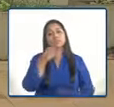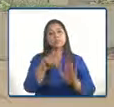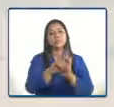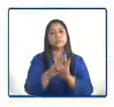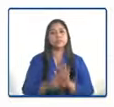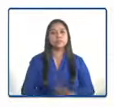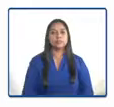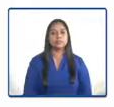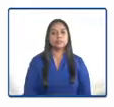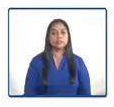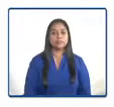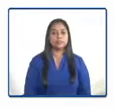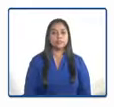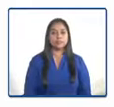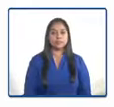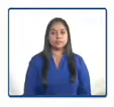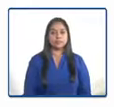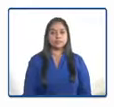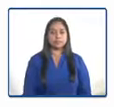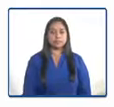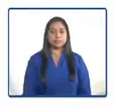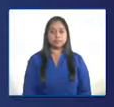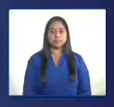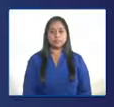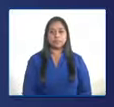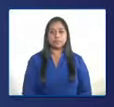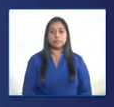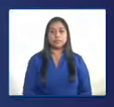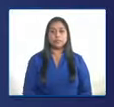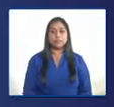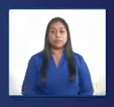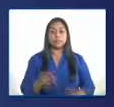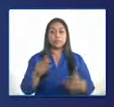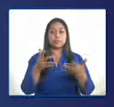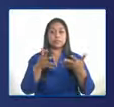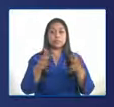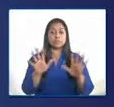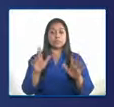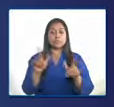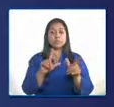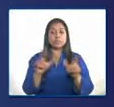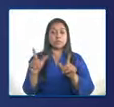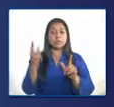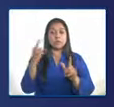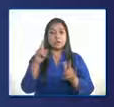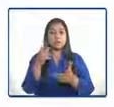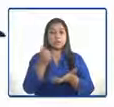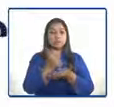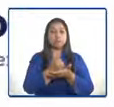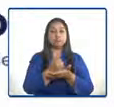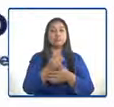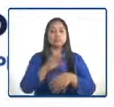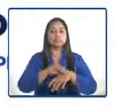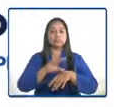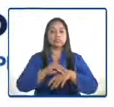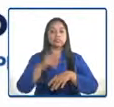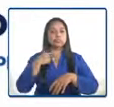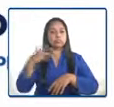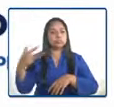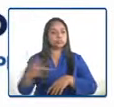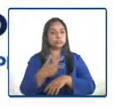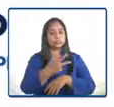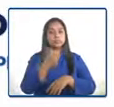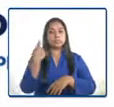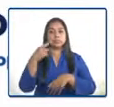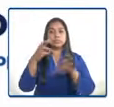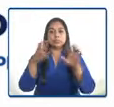Gobierno de Guatemala, Dirección General de Aeronáutica Civil. Ya es habilitado el sistema para obtener tu salvoconducto para el traslado exclusivo de